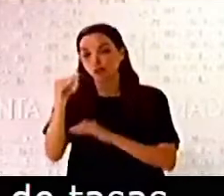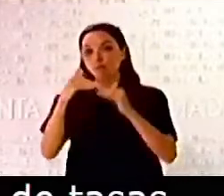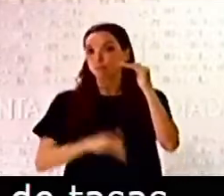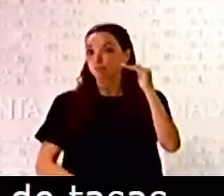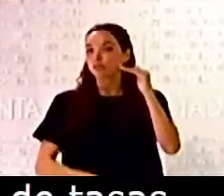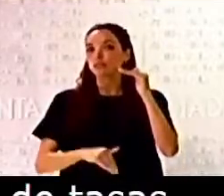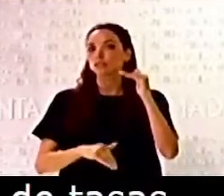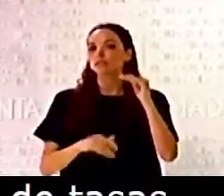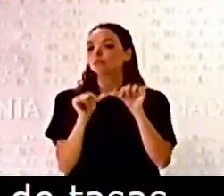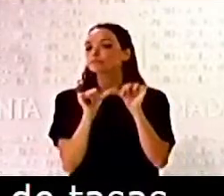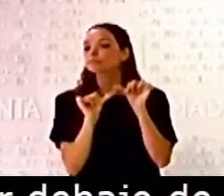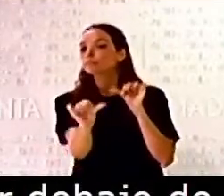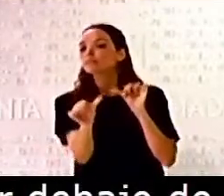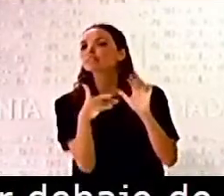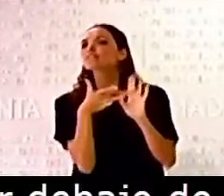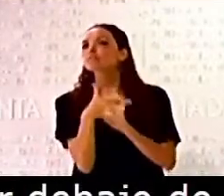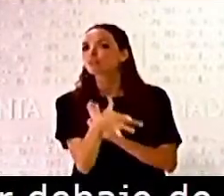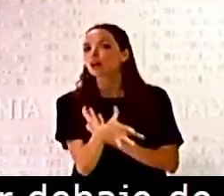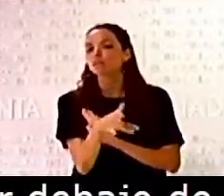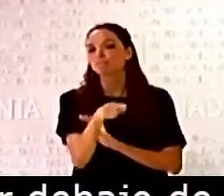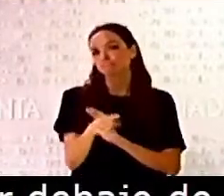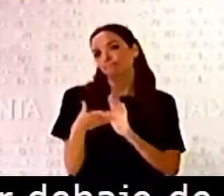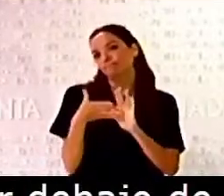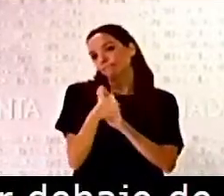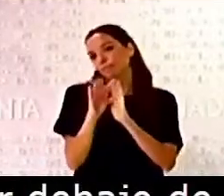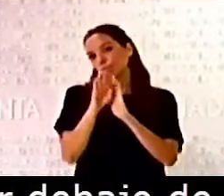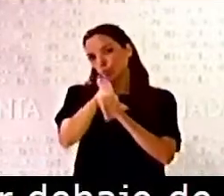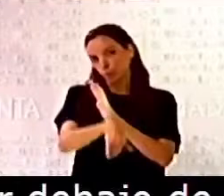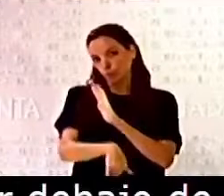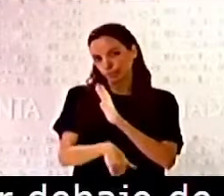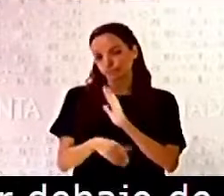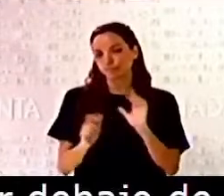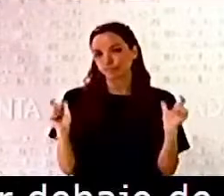próximos días es una tendencia al descenso.